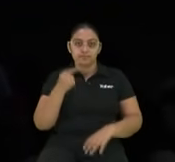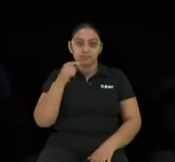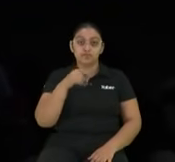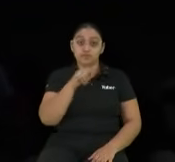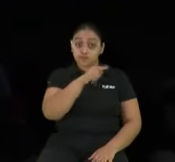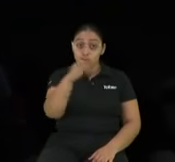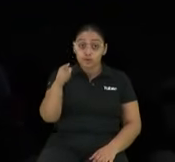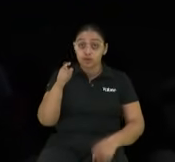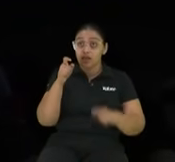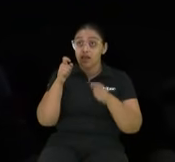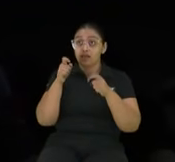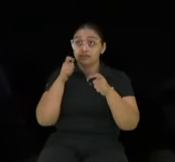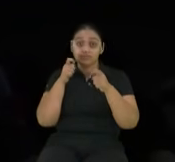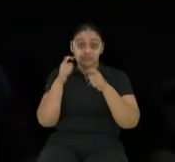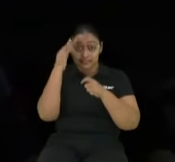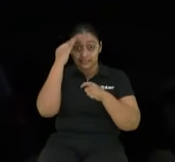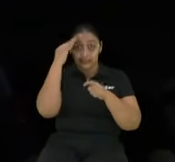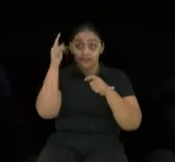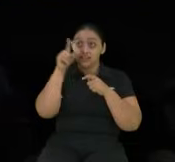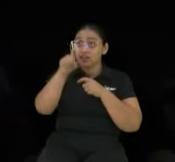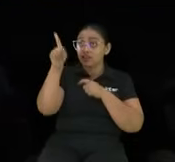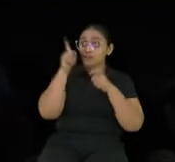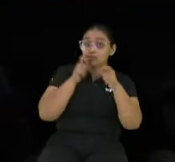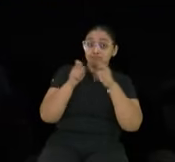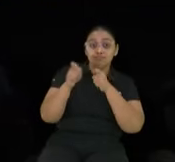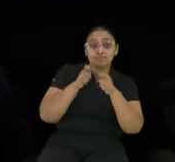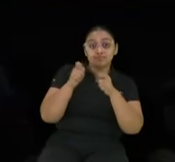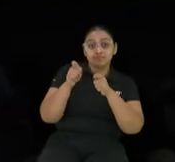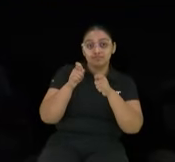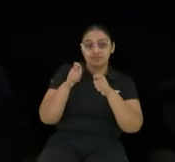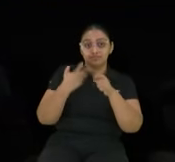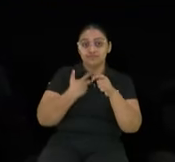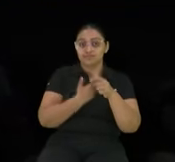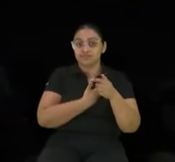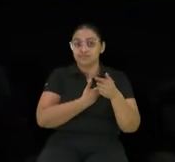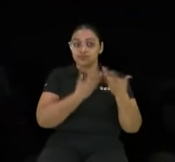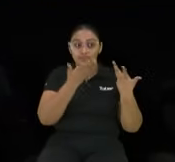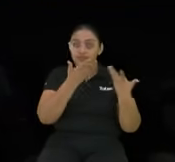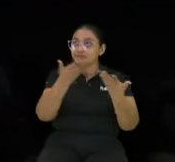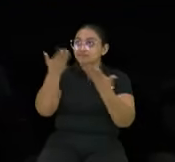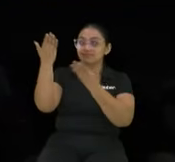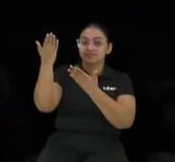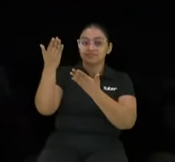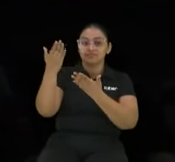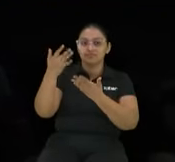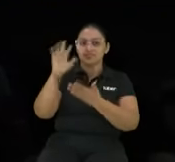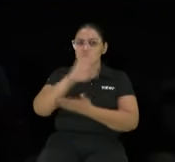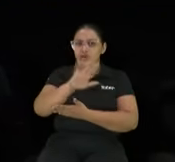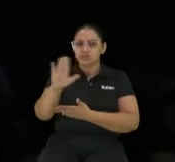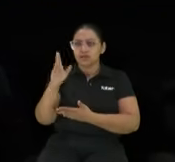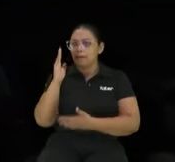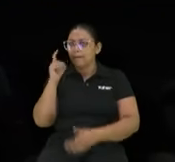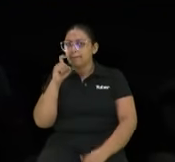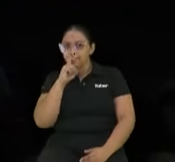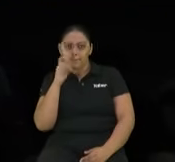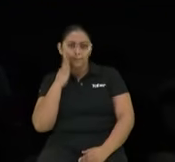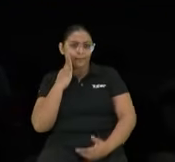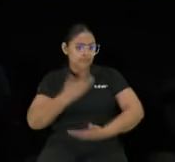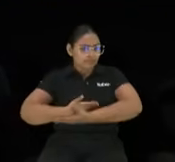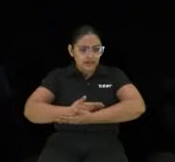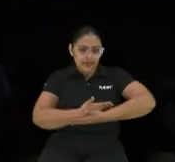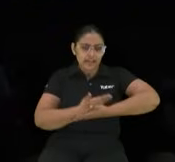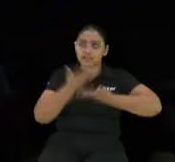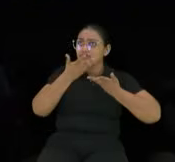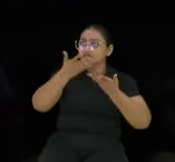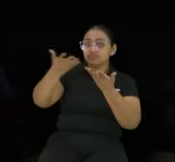de Dios póngalo en las manos de Dios los que tienen hijos pónganos en la manos de Dios